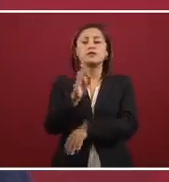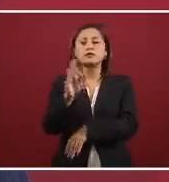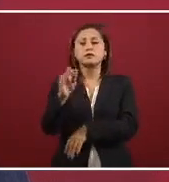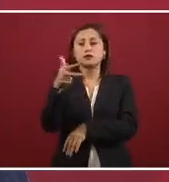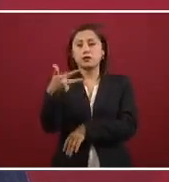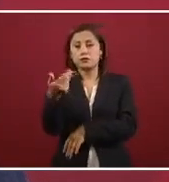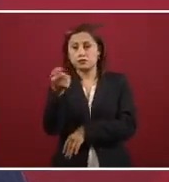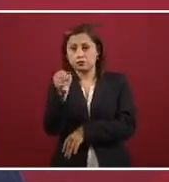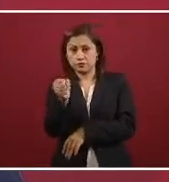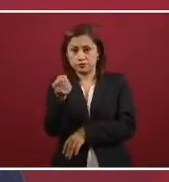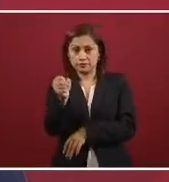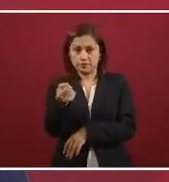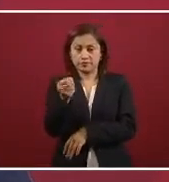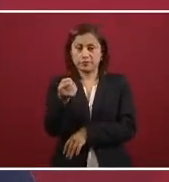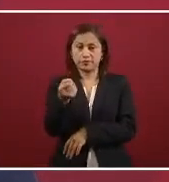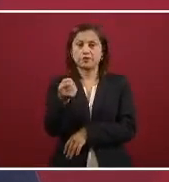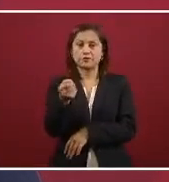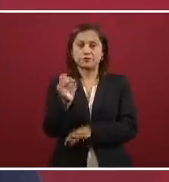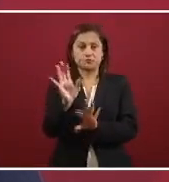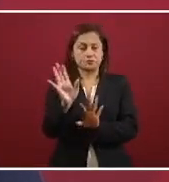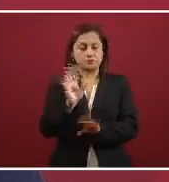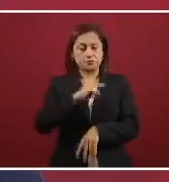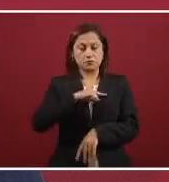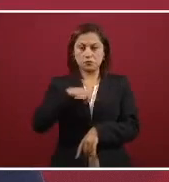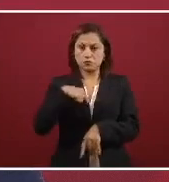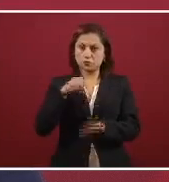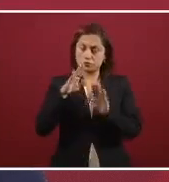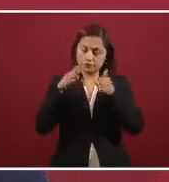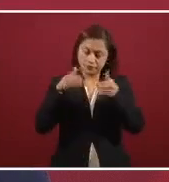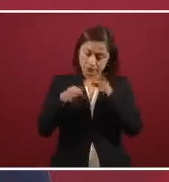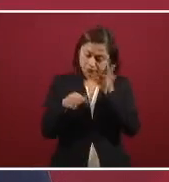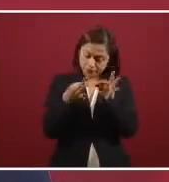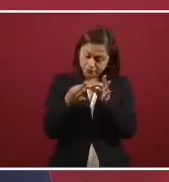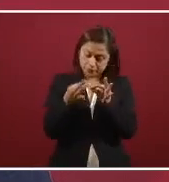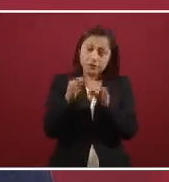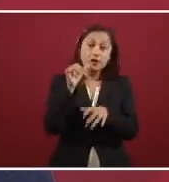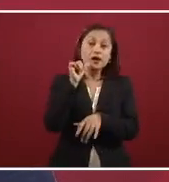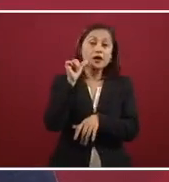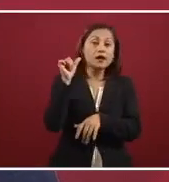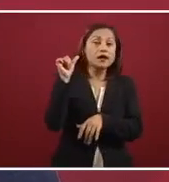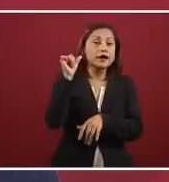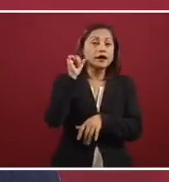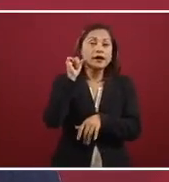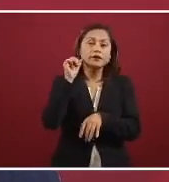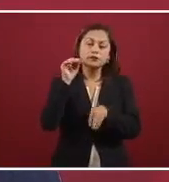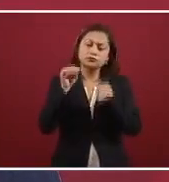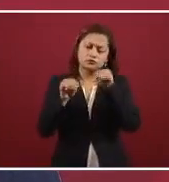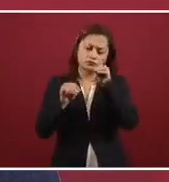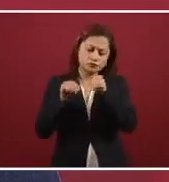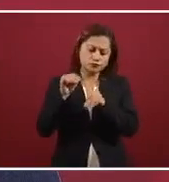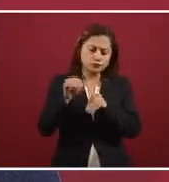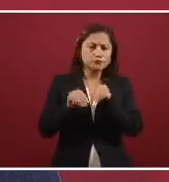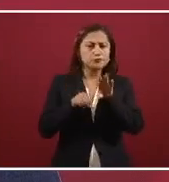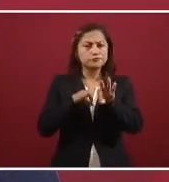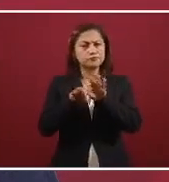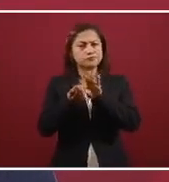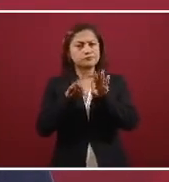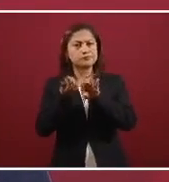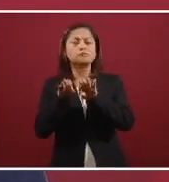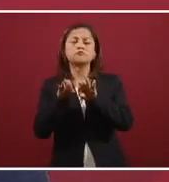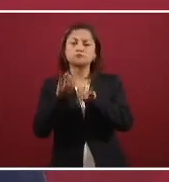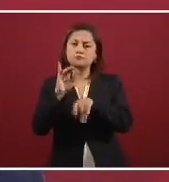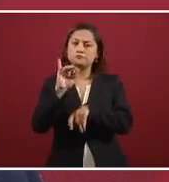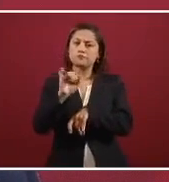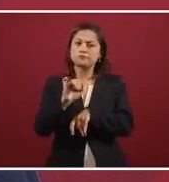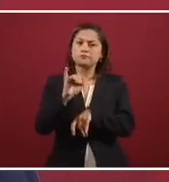eso estamos. Ayer avanzamos bastante en el